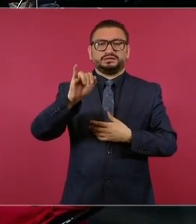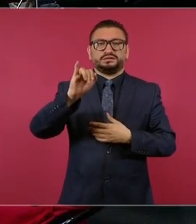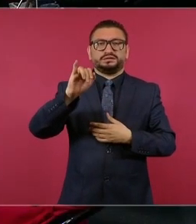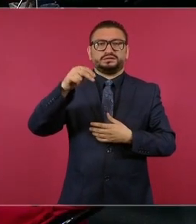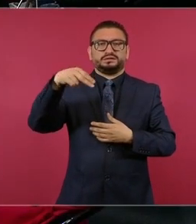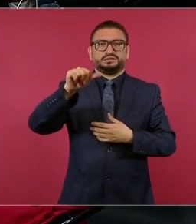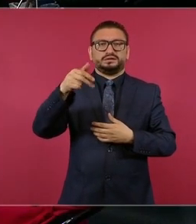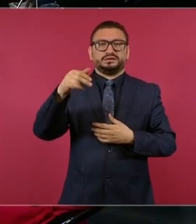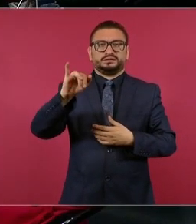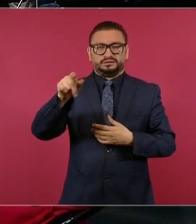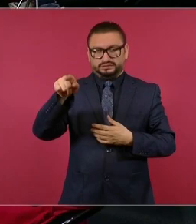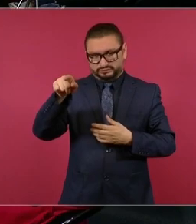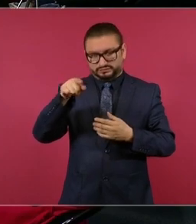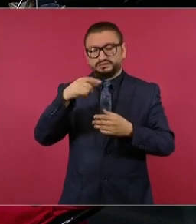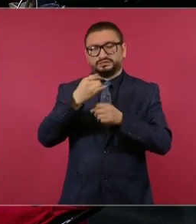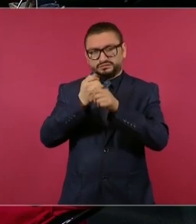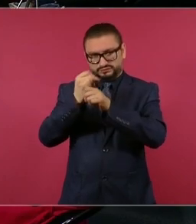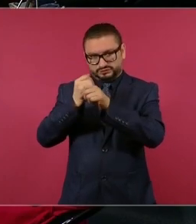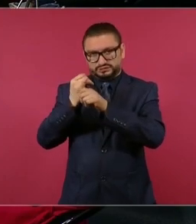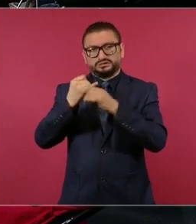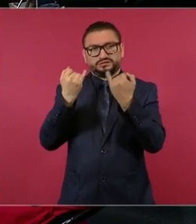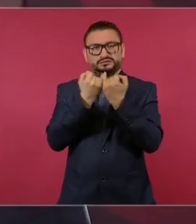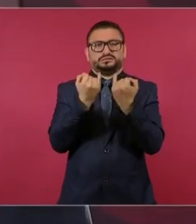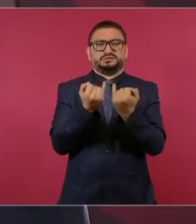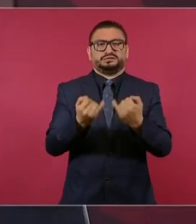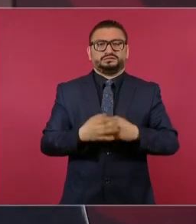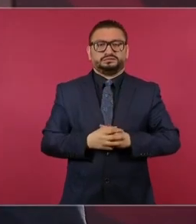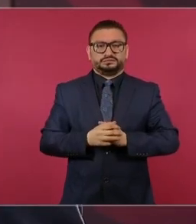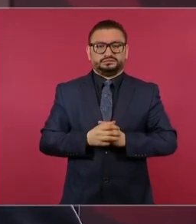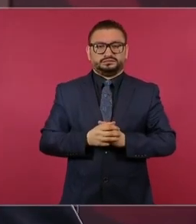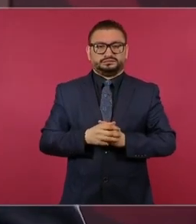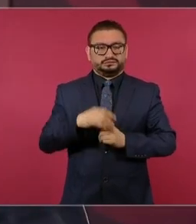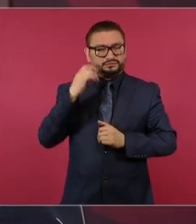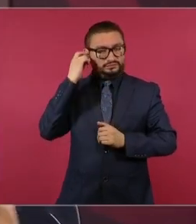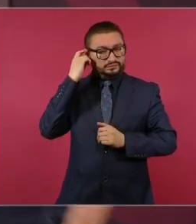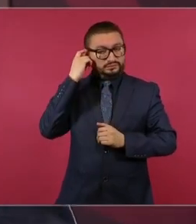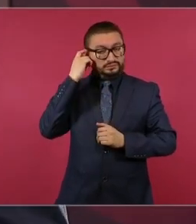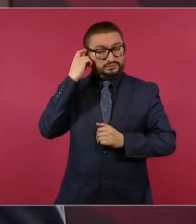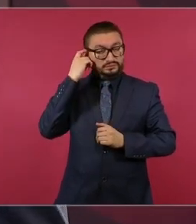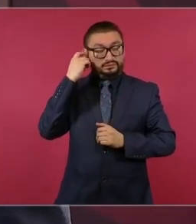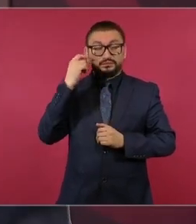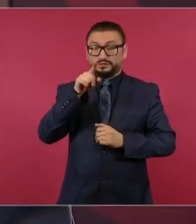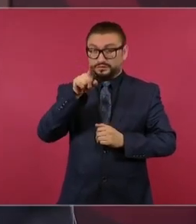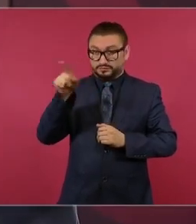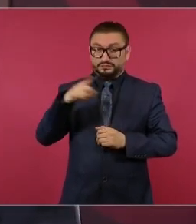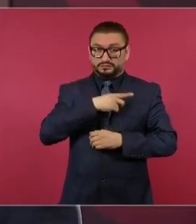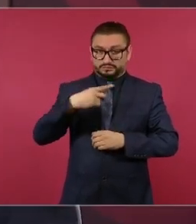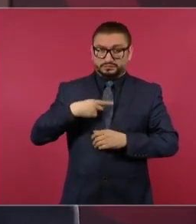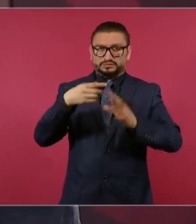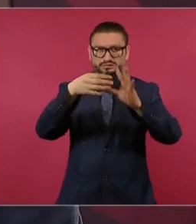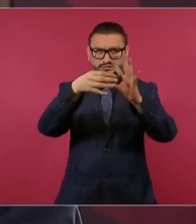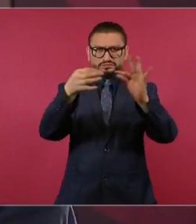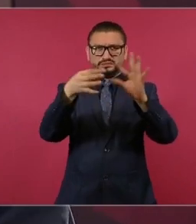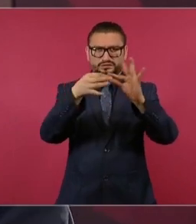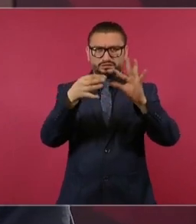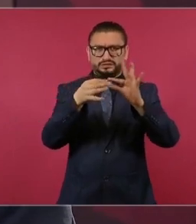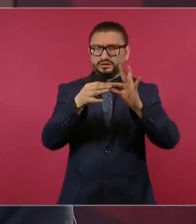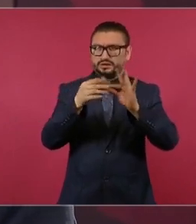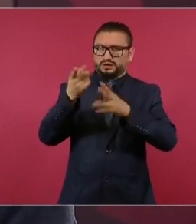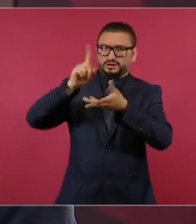El INAI. Sí. Que pueda explicar